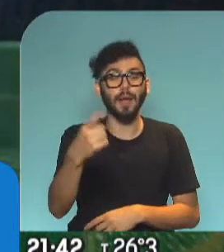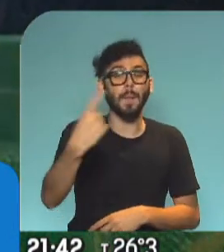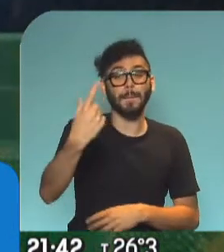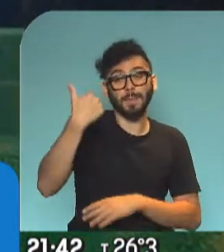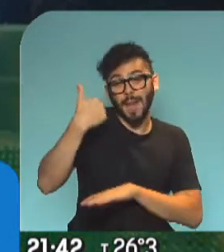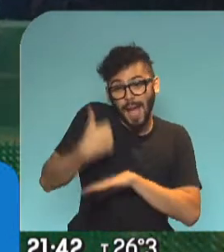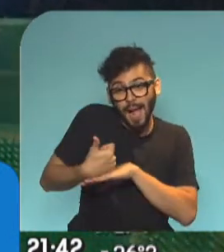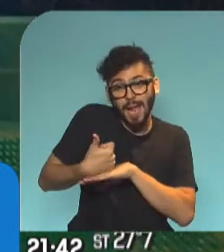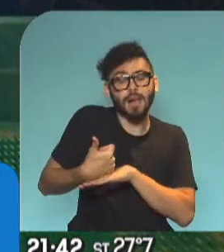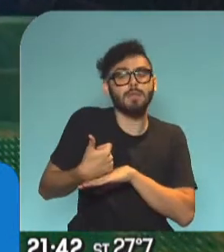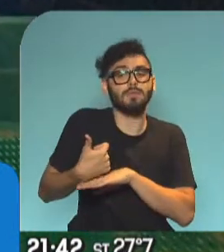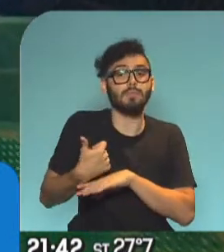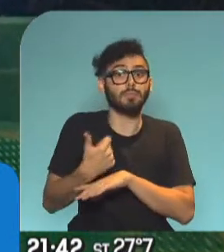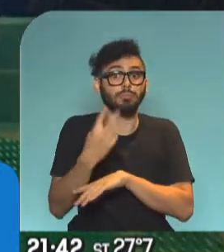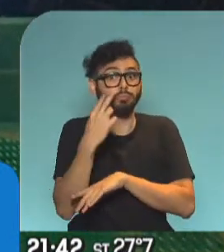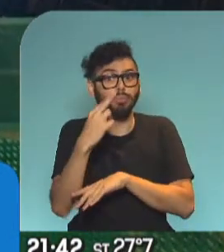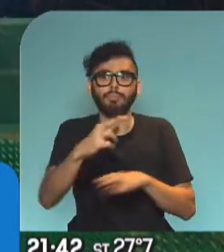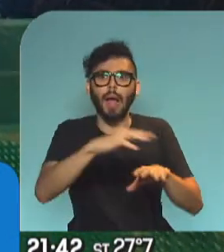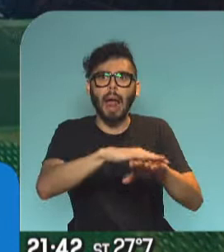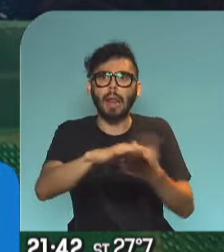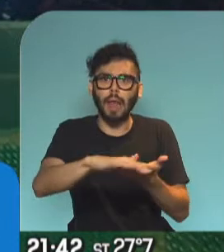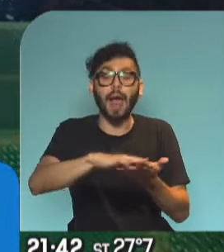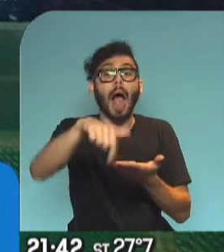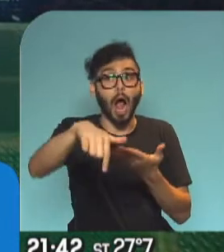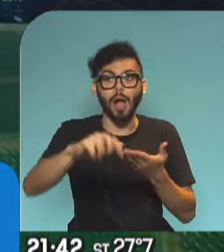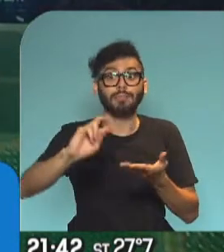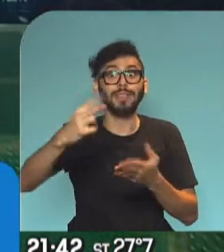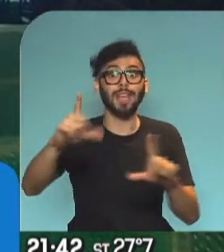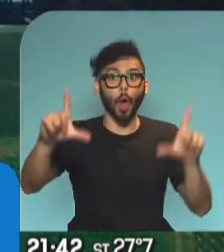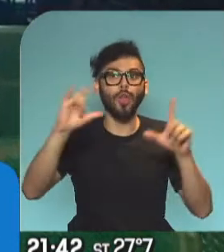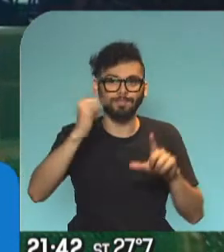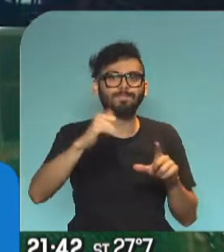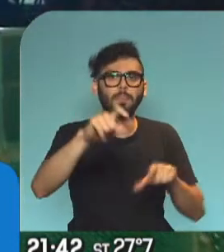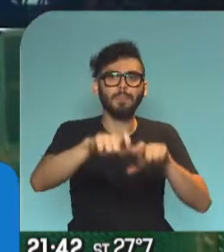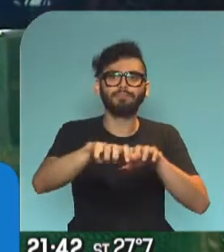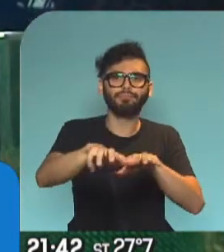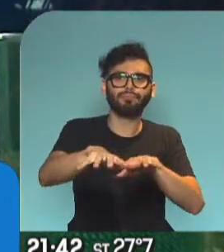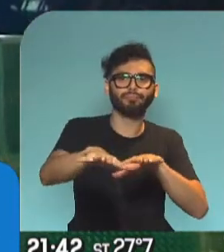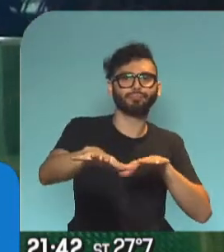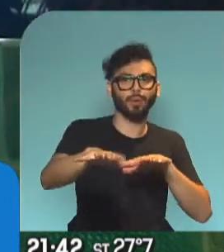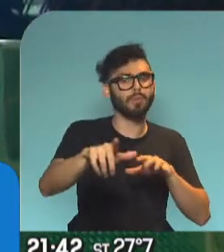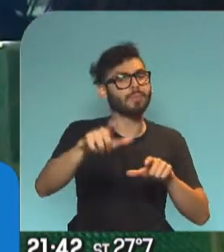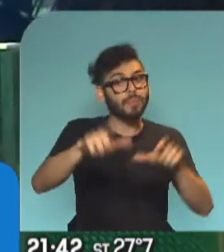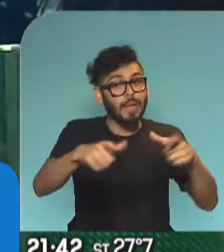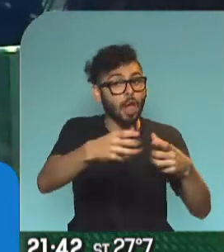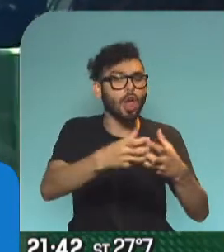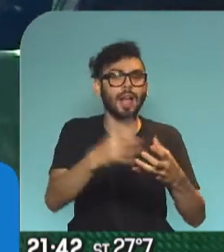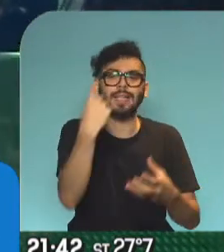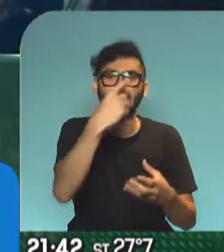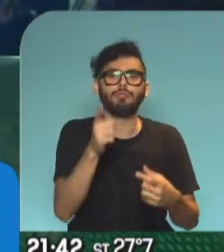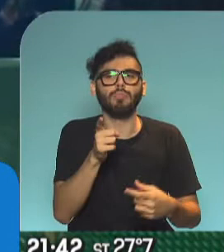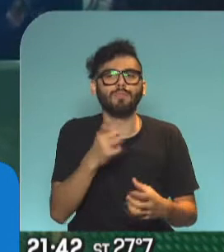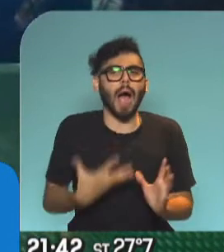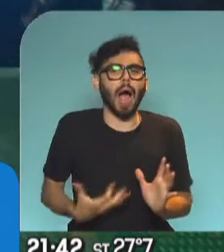sí, todavía no había llegado gente apoyando estar en contra del aborto. Ahora sí,